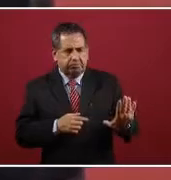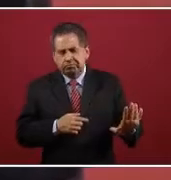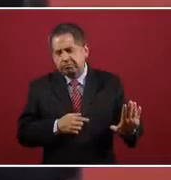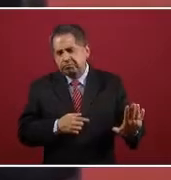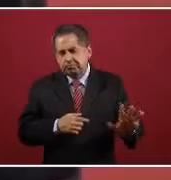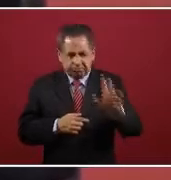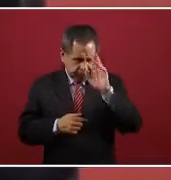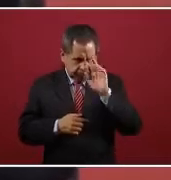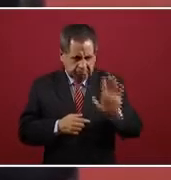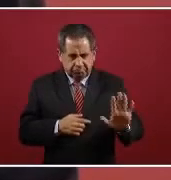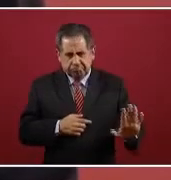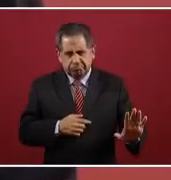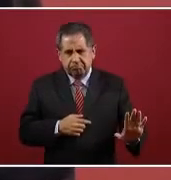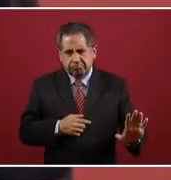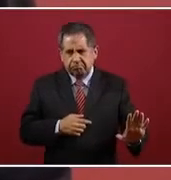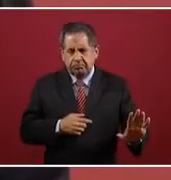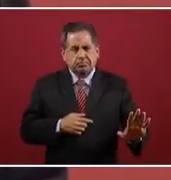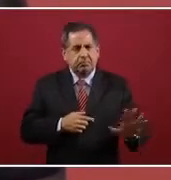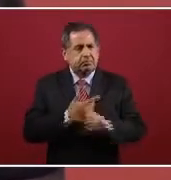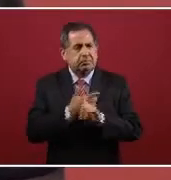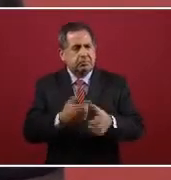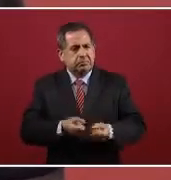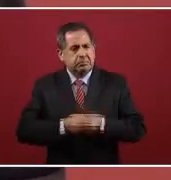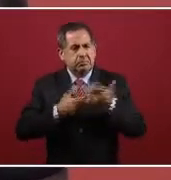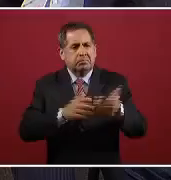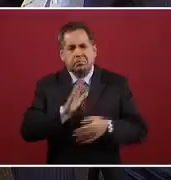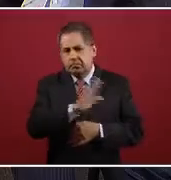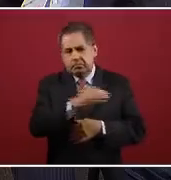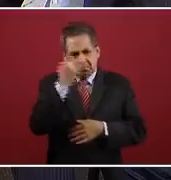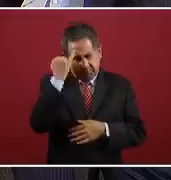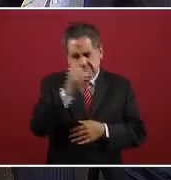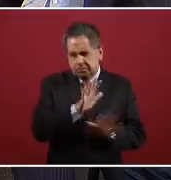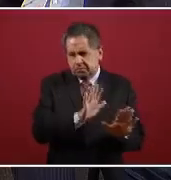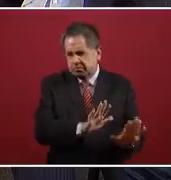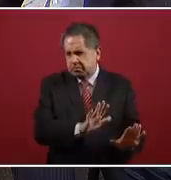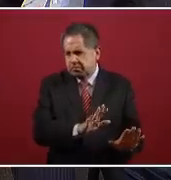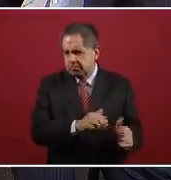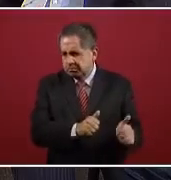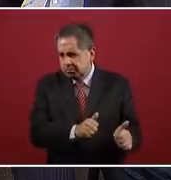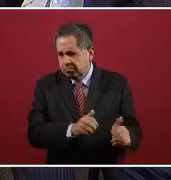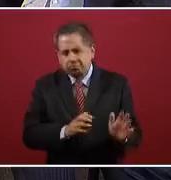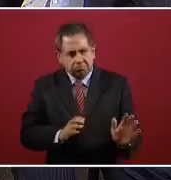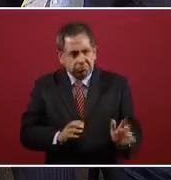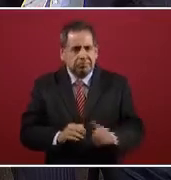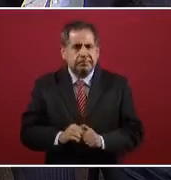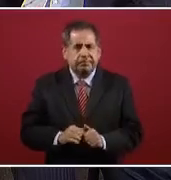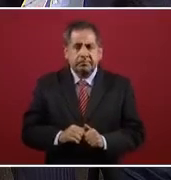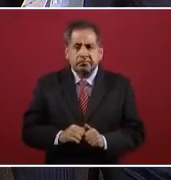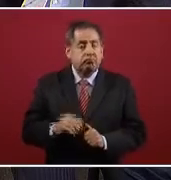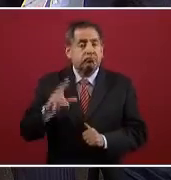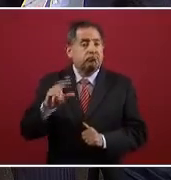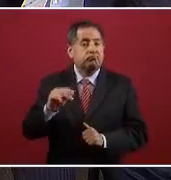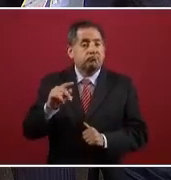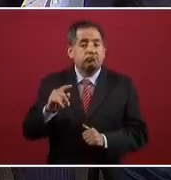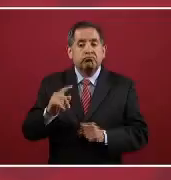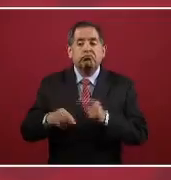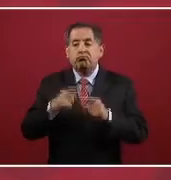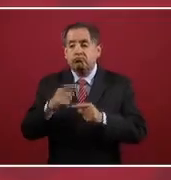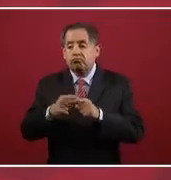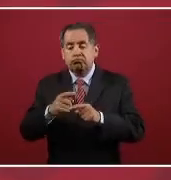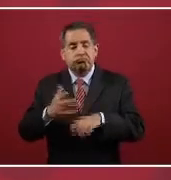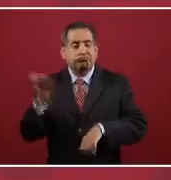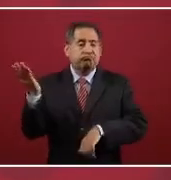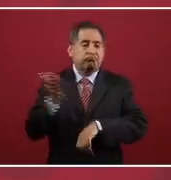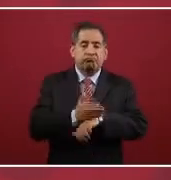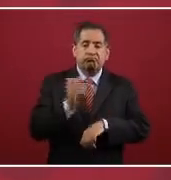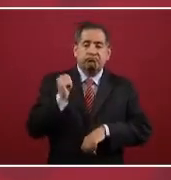derecho a la libre manifestación de las ideas, no va a haber ninguna